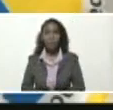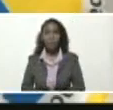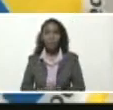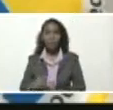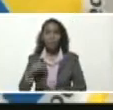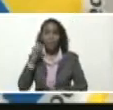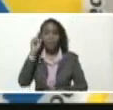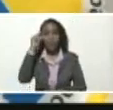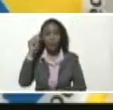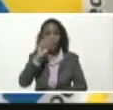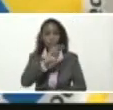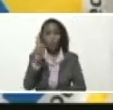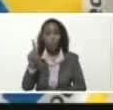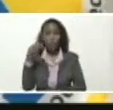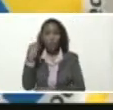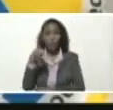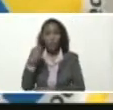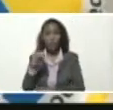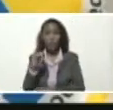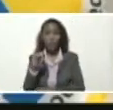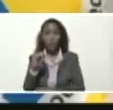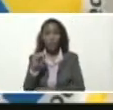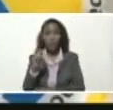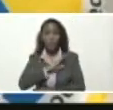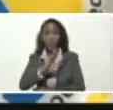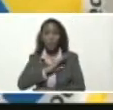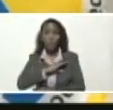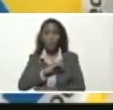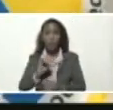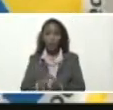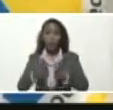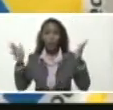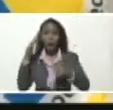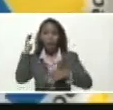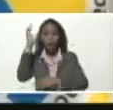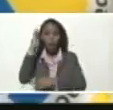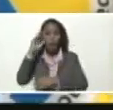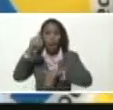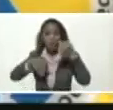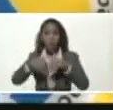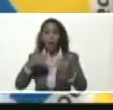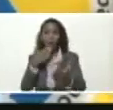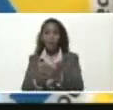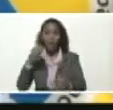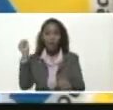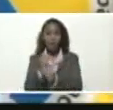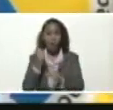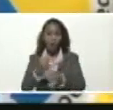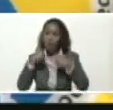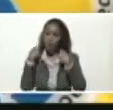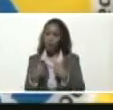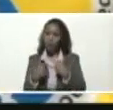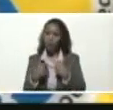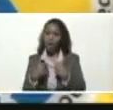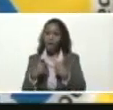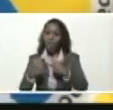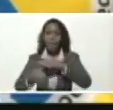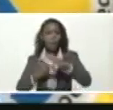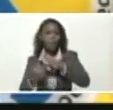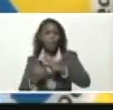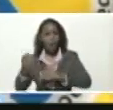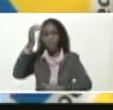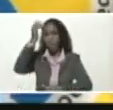día 21 de noviembre, tendremos una gran jornada electoral. Y gracias al trabajo intenso de los órganos de